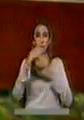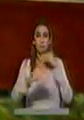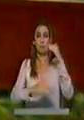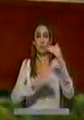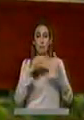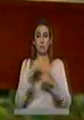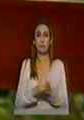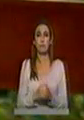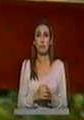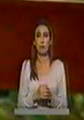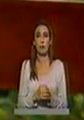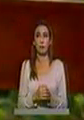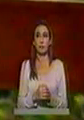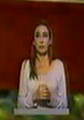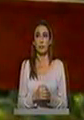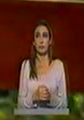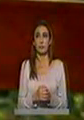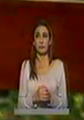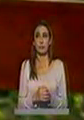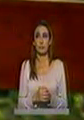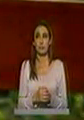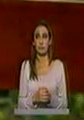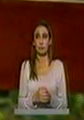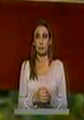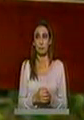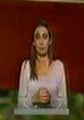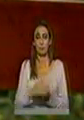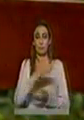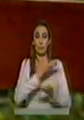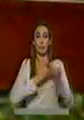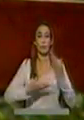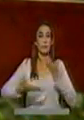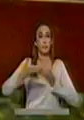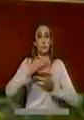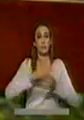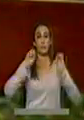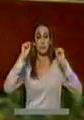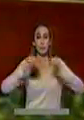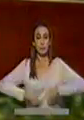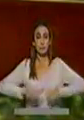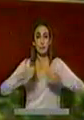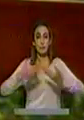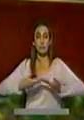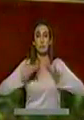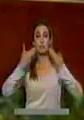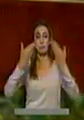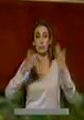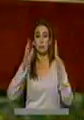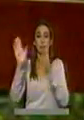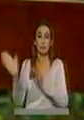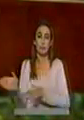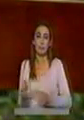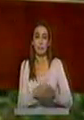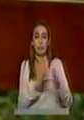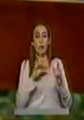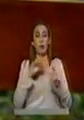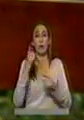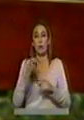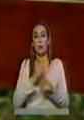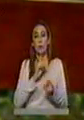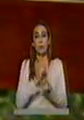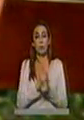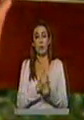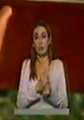a lo que no se hace un cambio muchas veces genera un aburrimiento, por decirlo